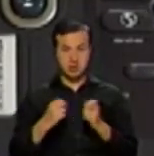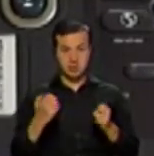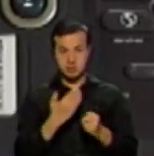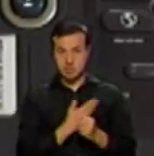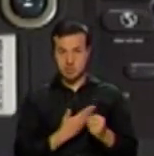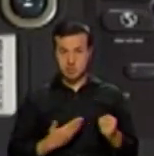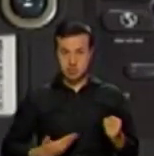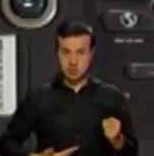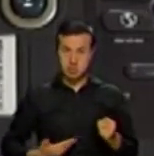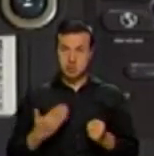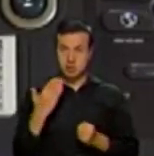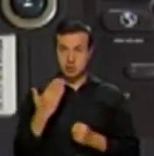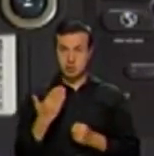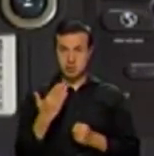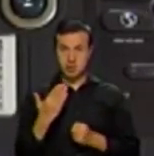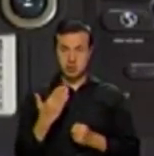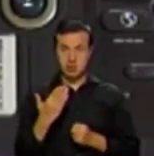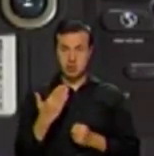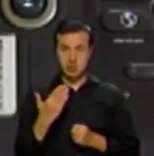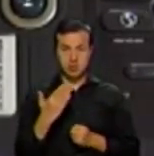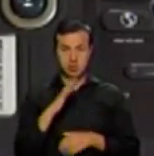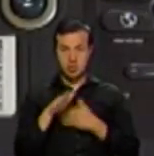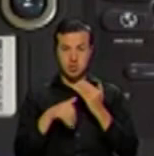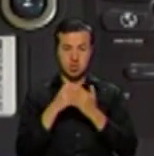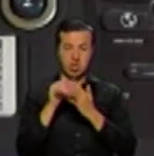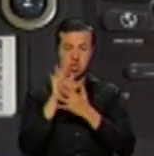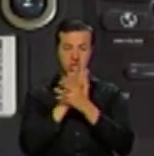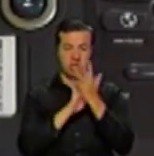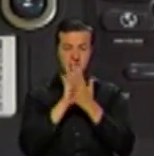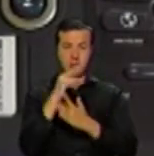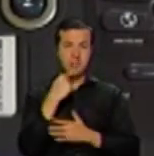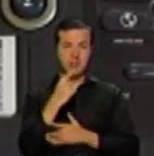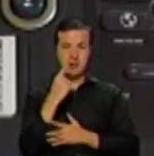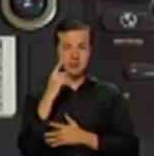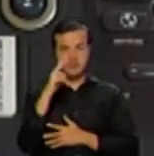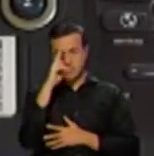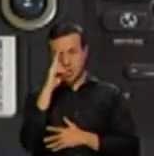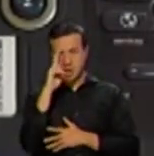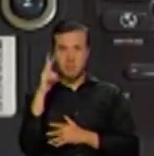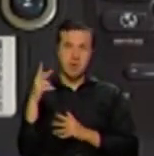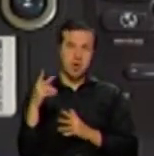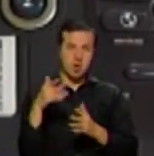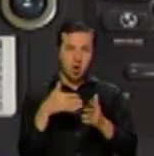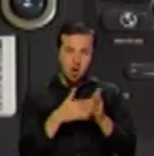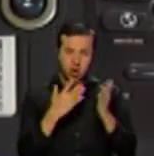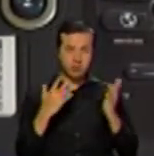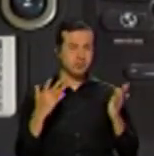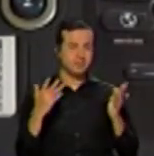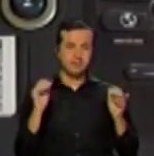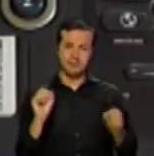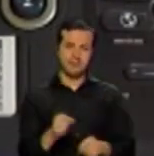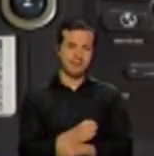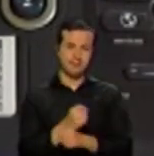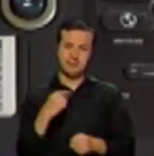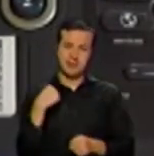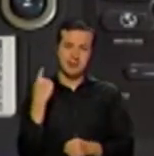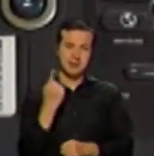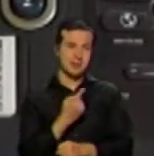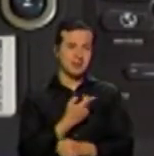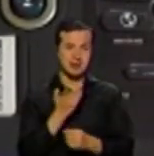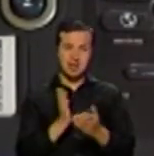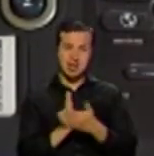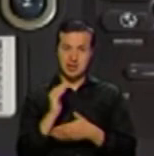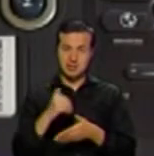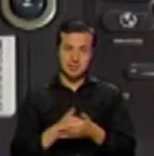el expresidente inventó todo eso de complot, en fin. Es imposible que nosotros hubiéramos tenido